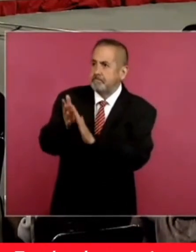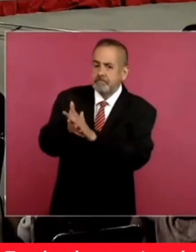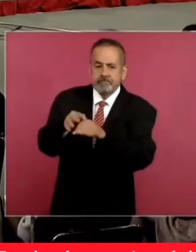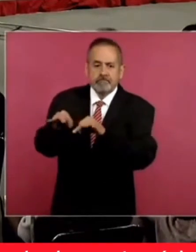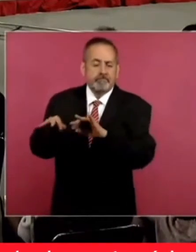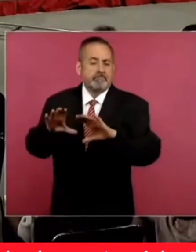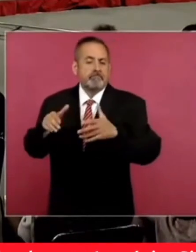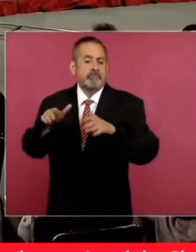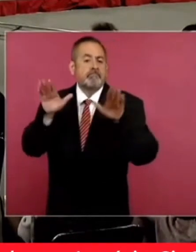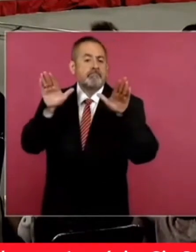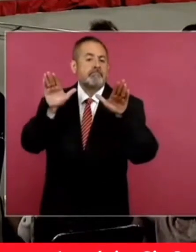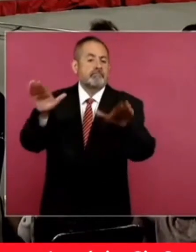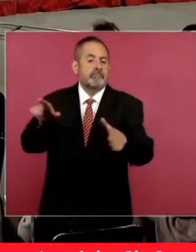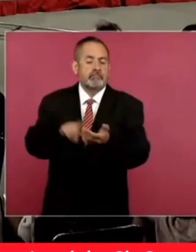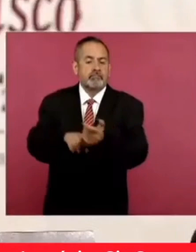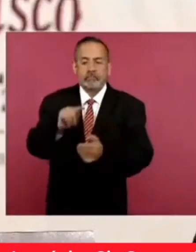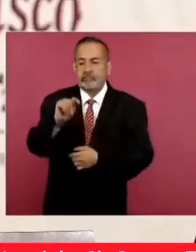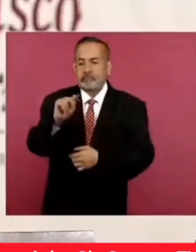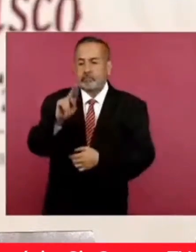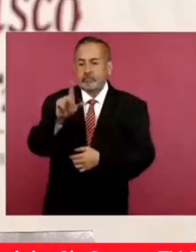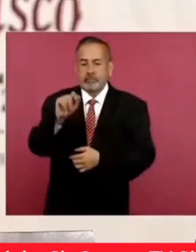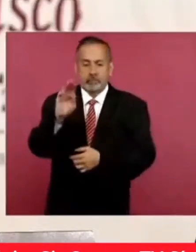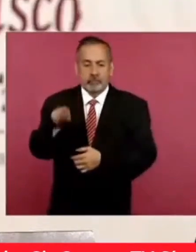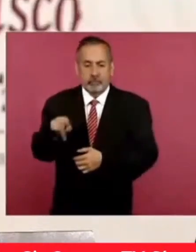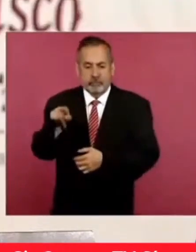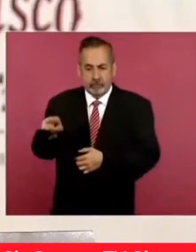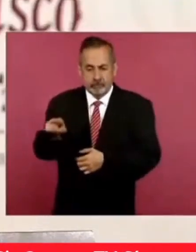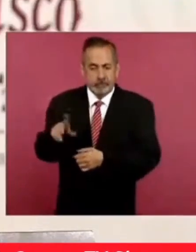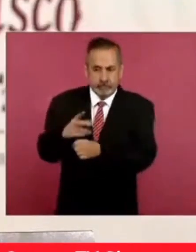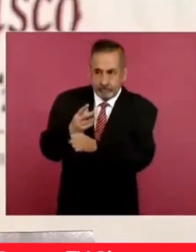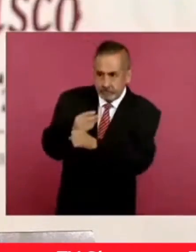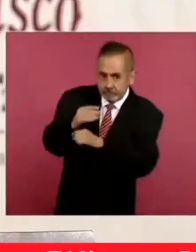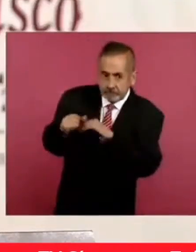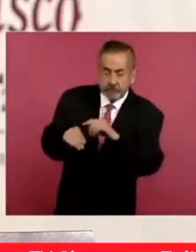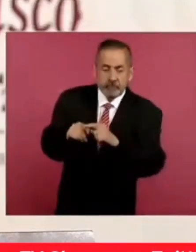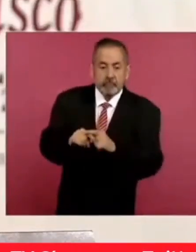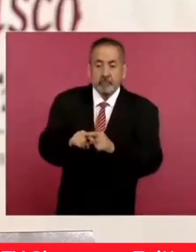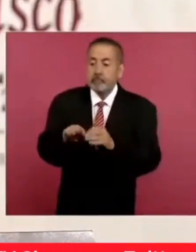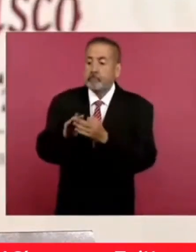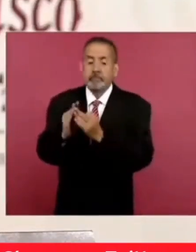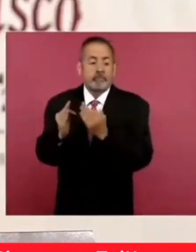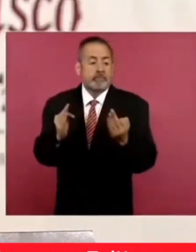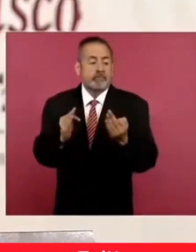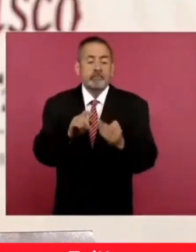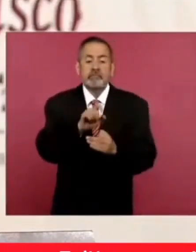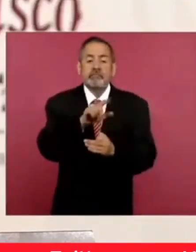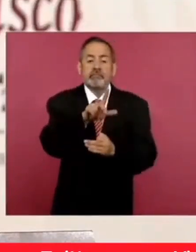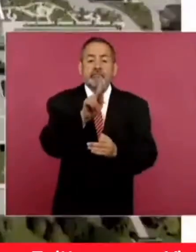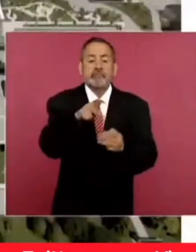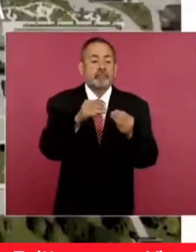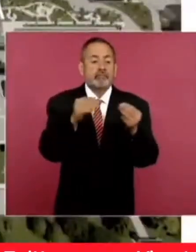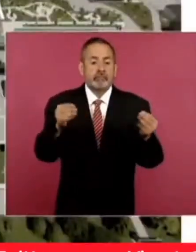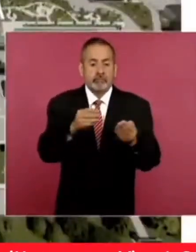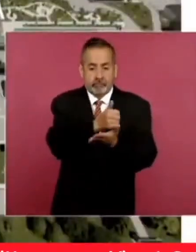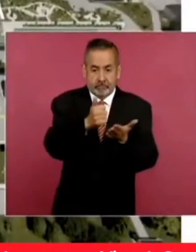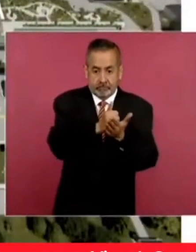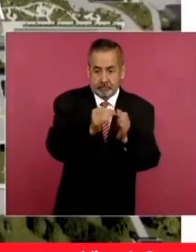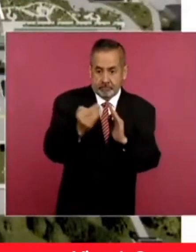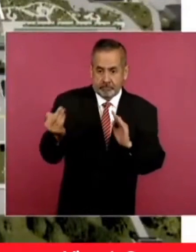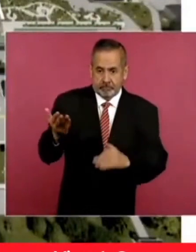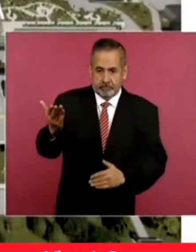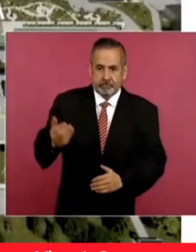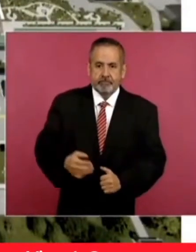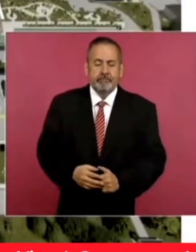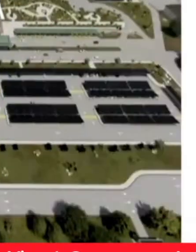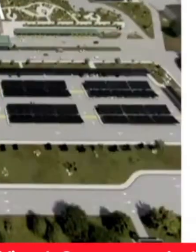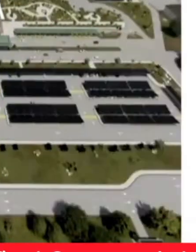importante infraestructura aeroportuaria se encuentra alrededor de 27 kilómetros al sureste de la ciudad. Destaca porque tiene